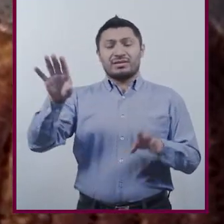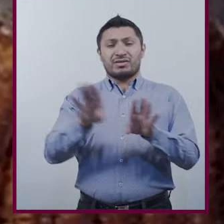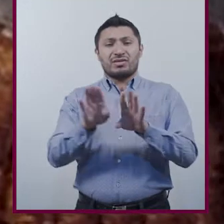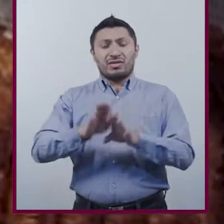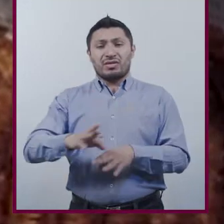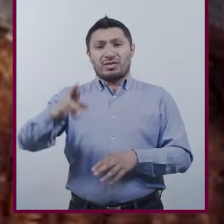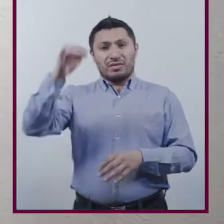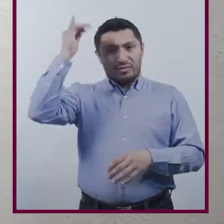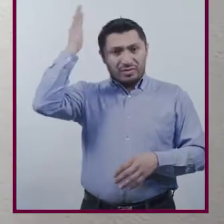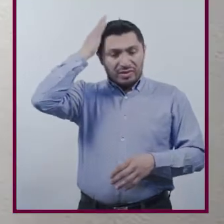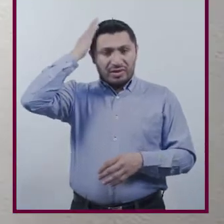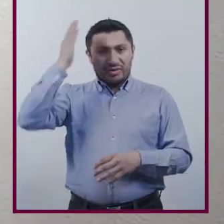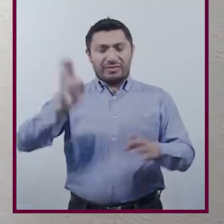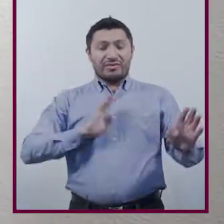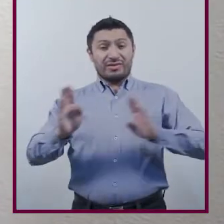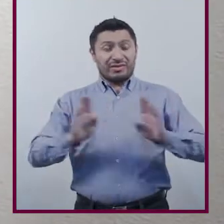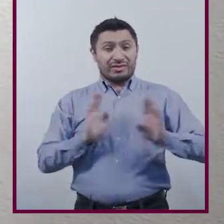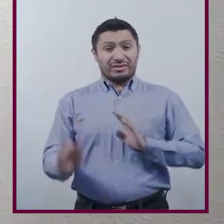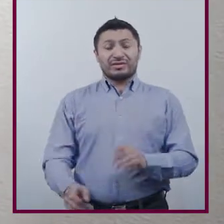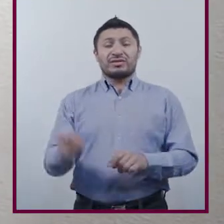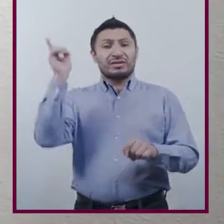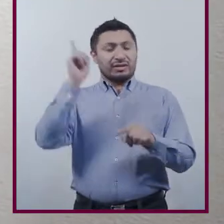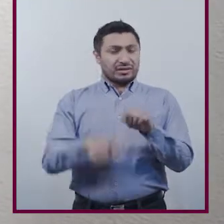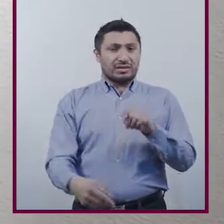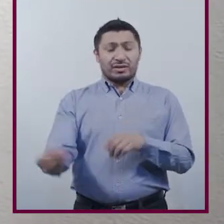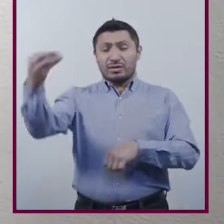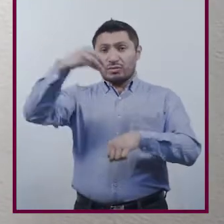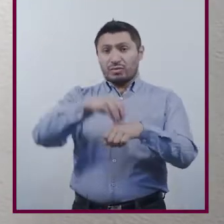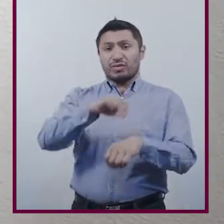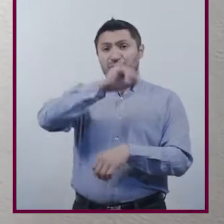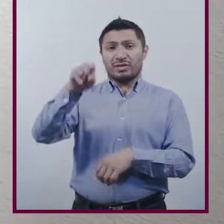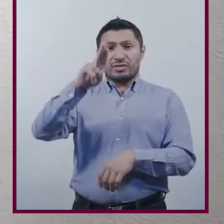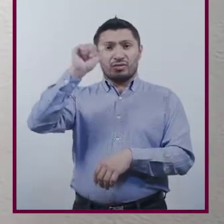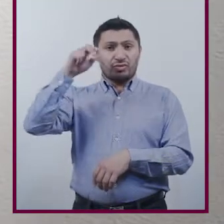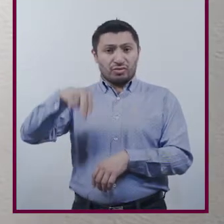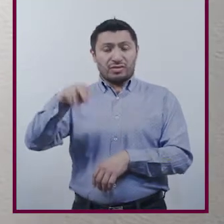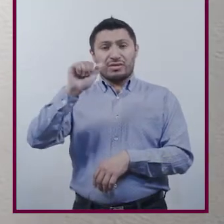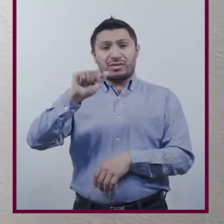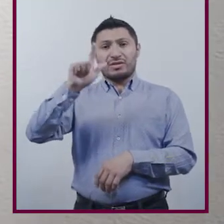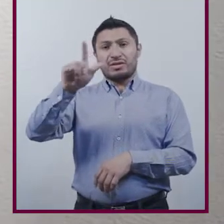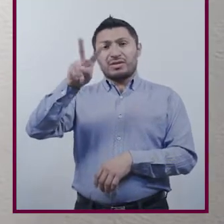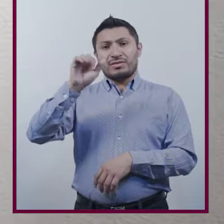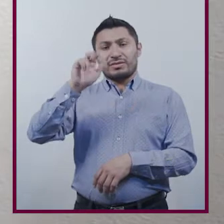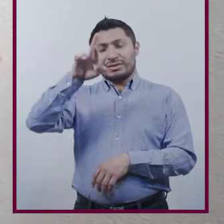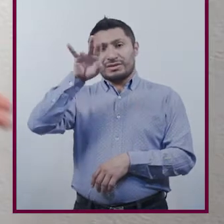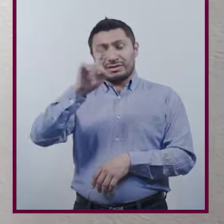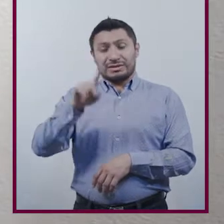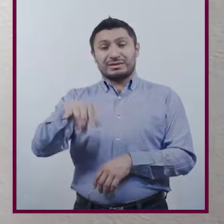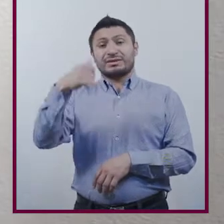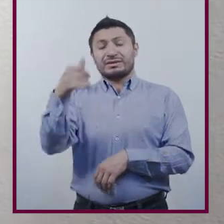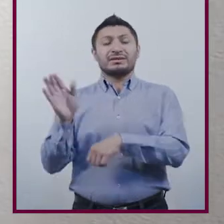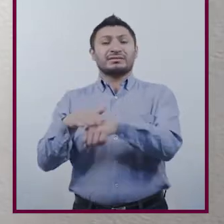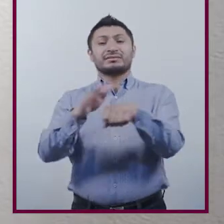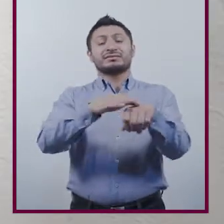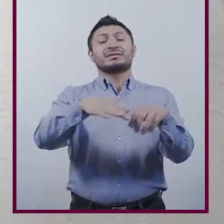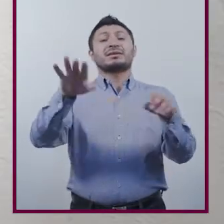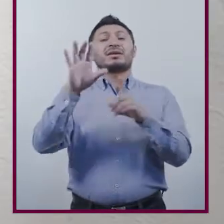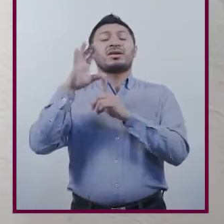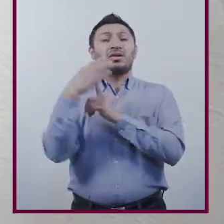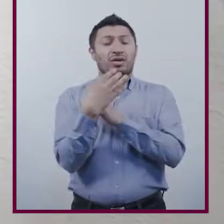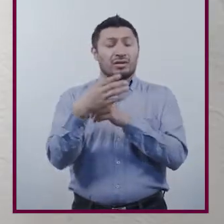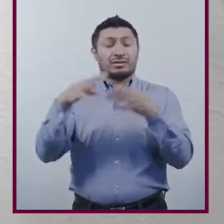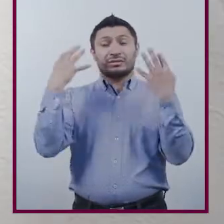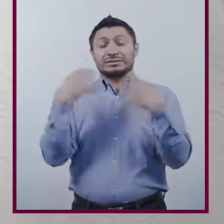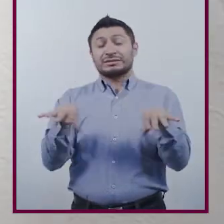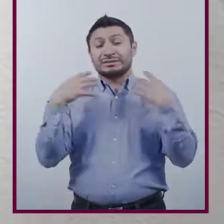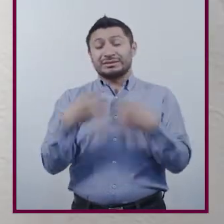Poder Ejecutivo. Designaron al liberal Juan Álvarez como presidente interino y convocaron a un congreso extraordinario para